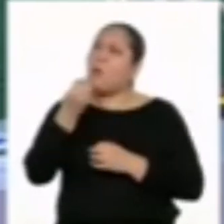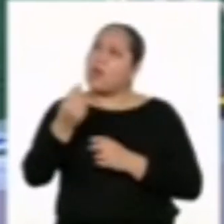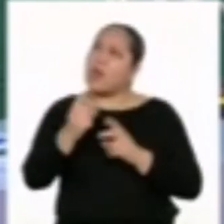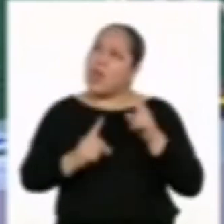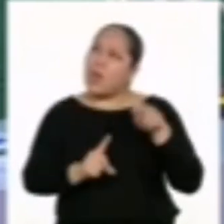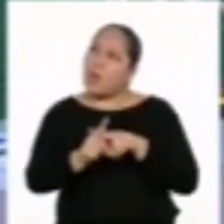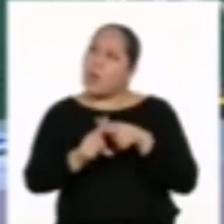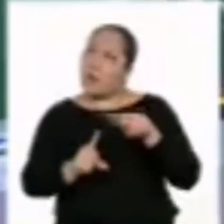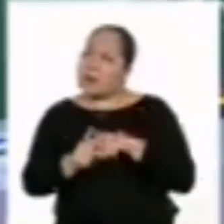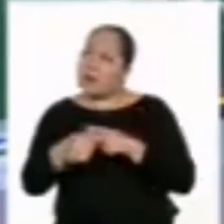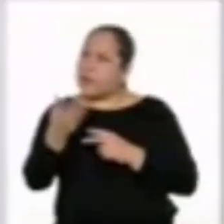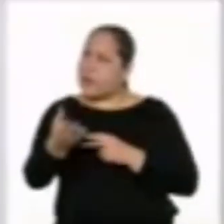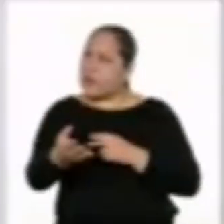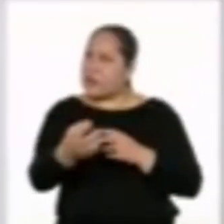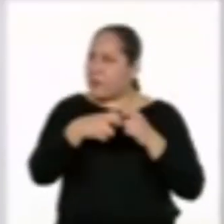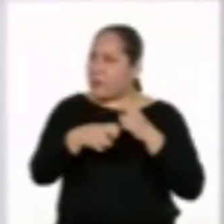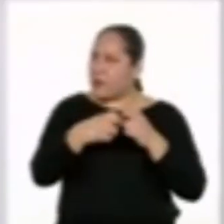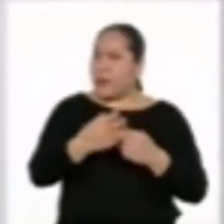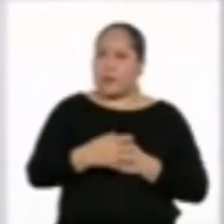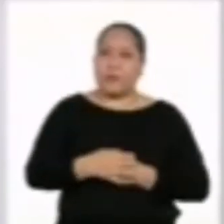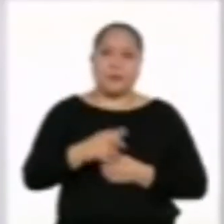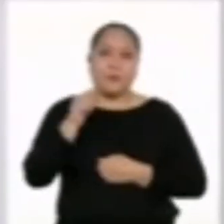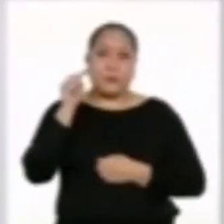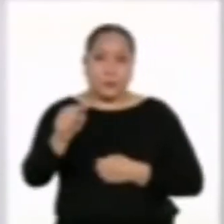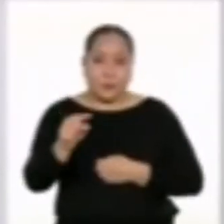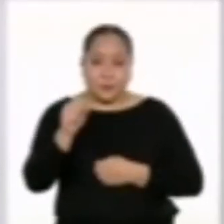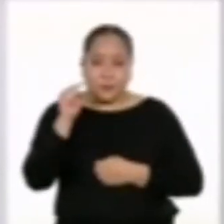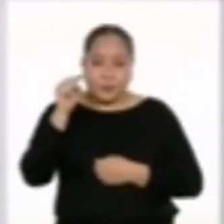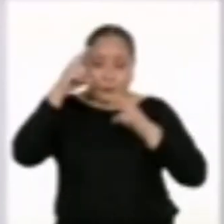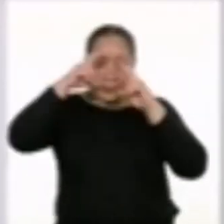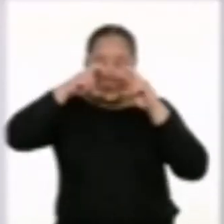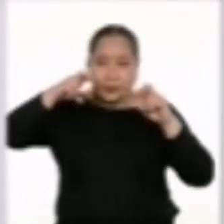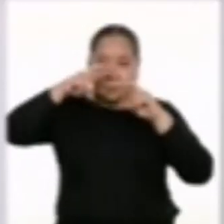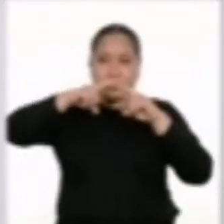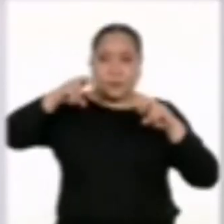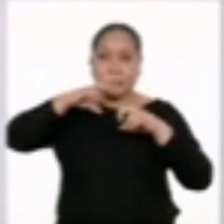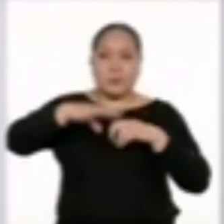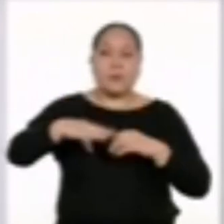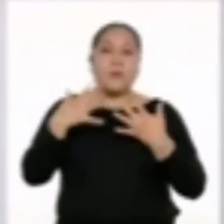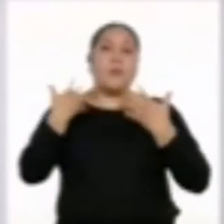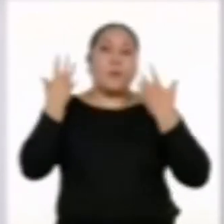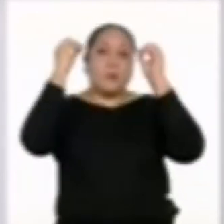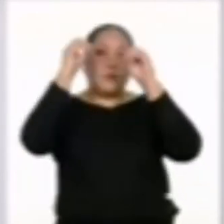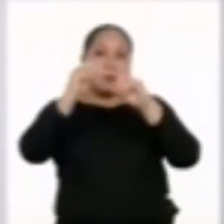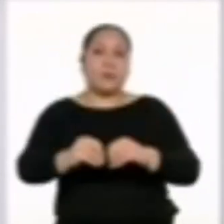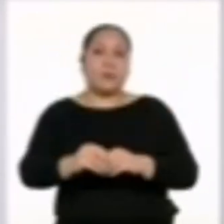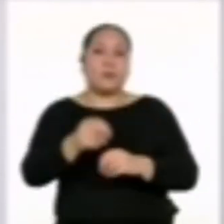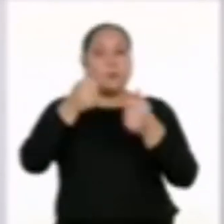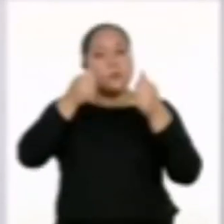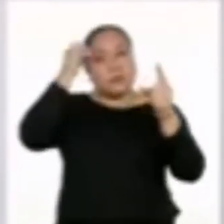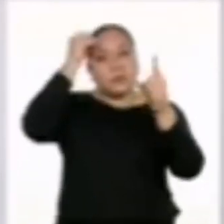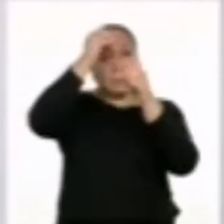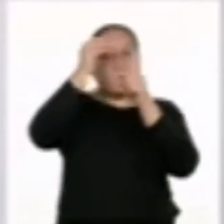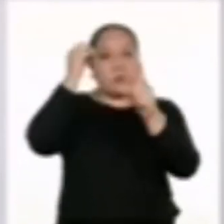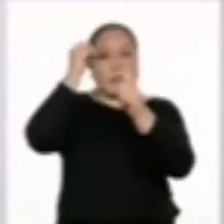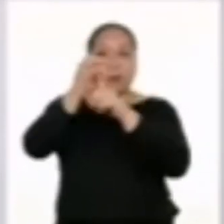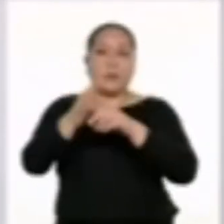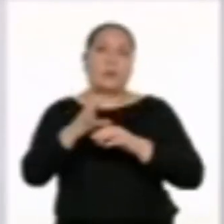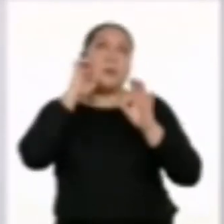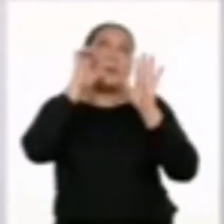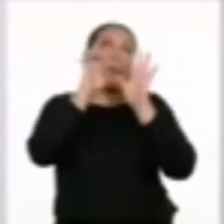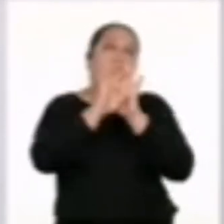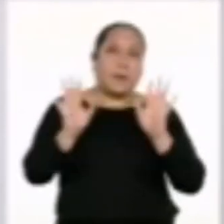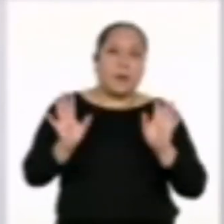y consecuencias de nuestro problema? Porque en base a este análisis podremos plantear nuestros objetivos.